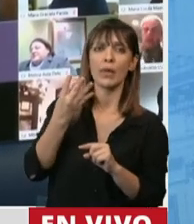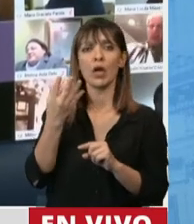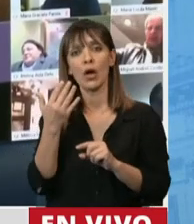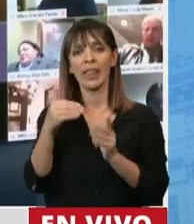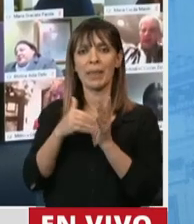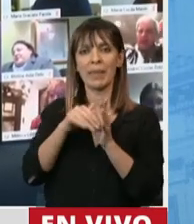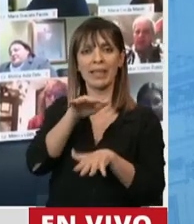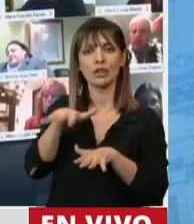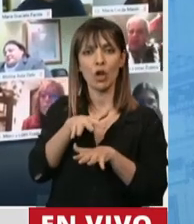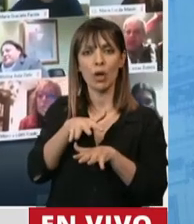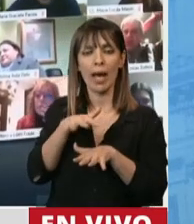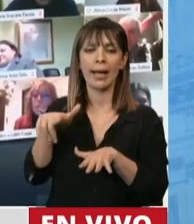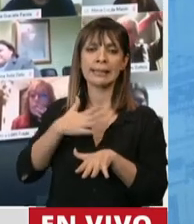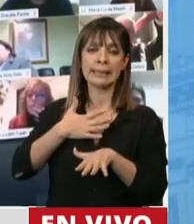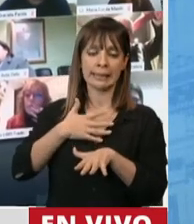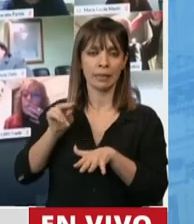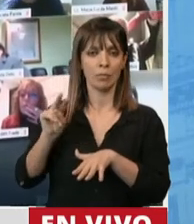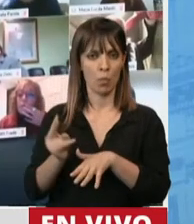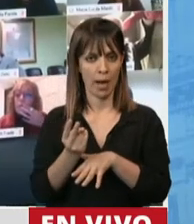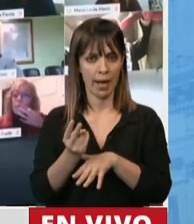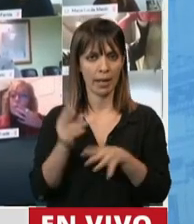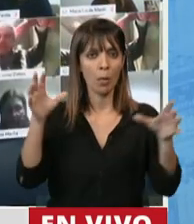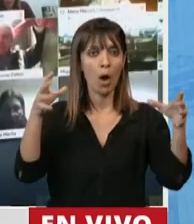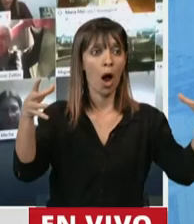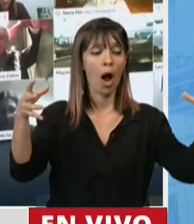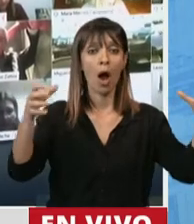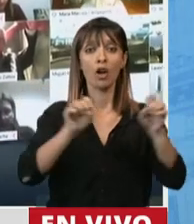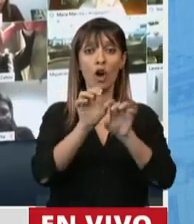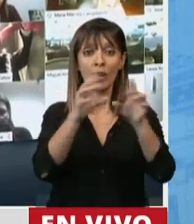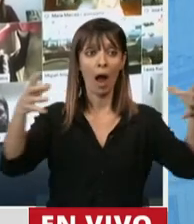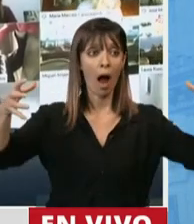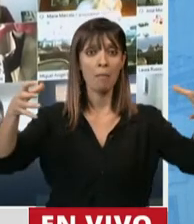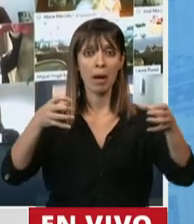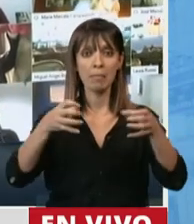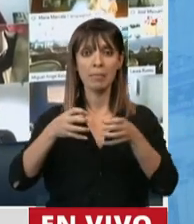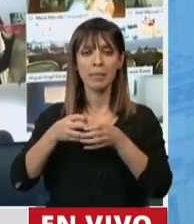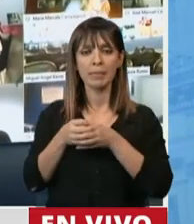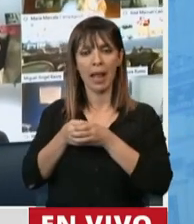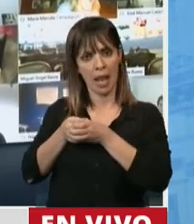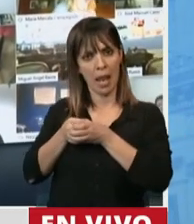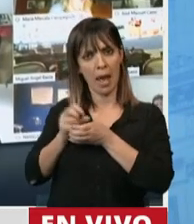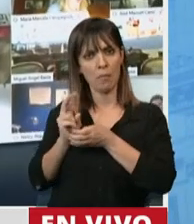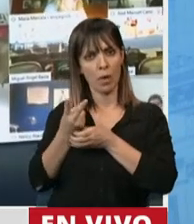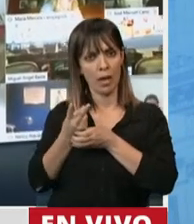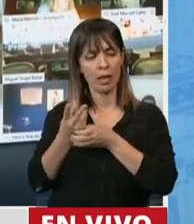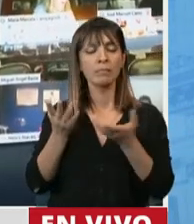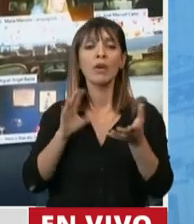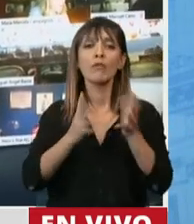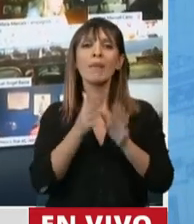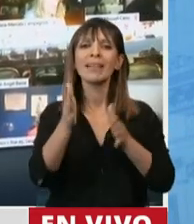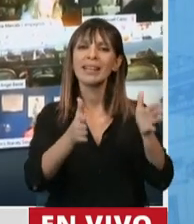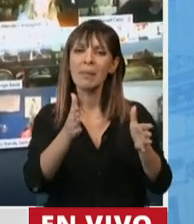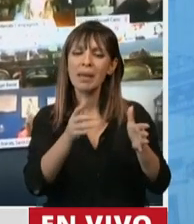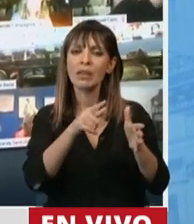lugar, lamentablemente fallecen. Dentro de los tratamientos posibles para las enfermedades virales infecciosas,